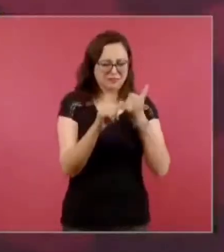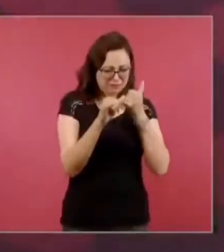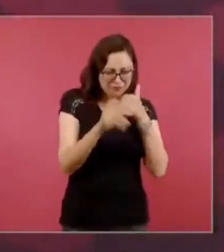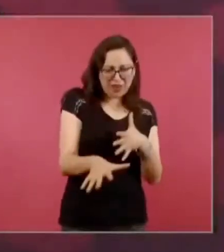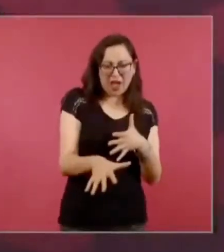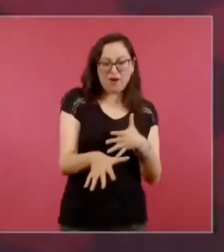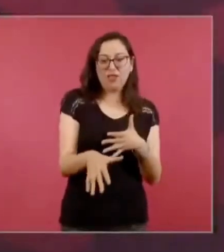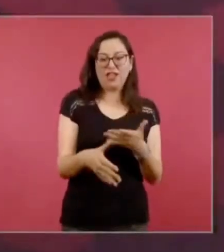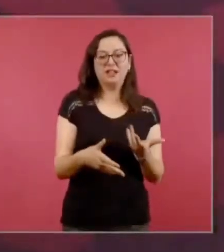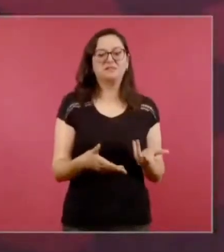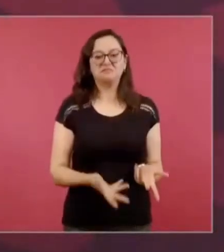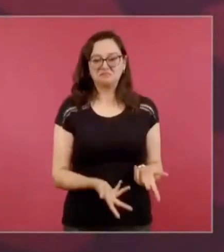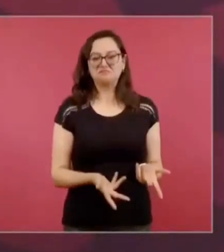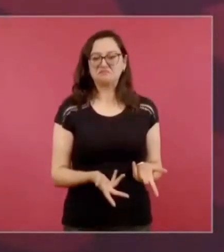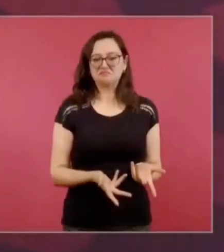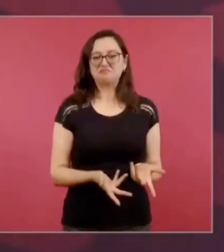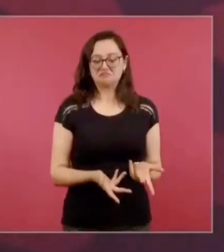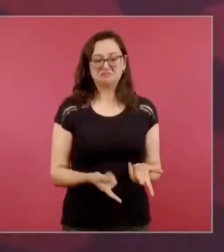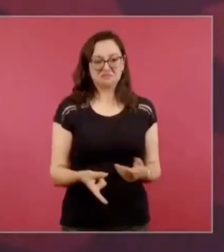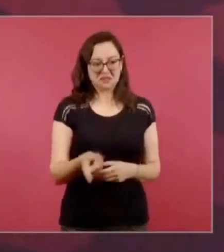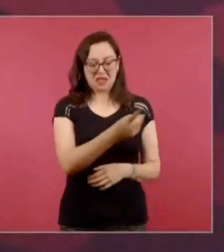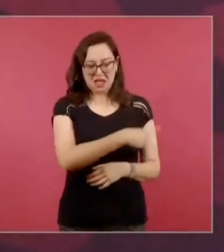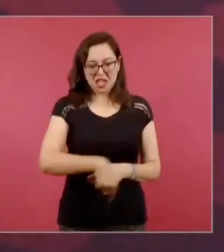porque ellos